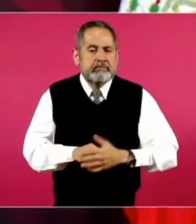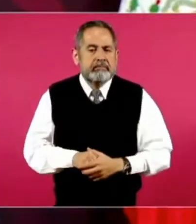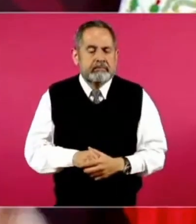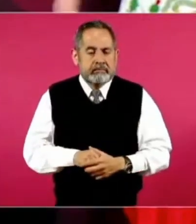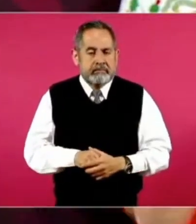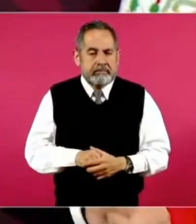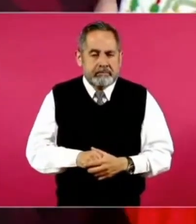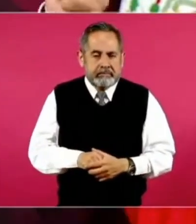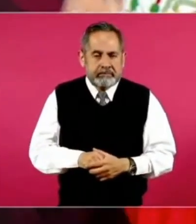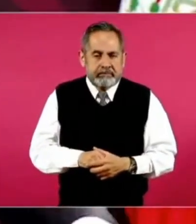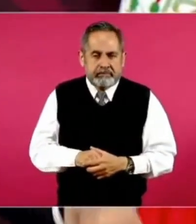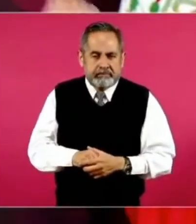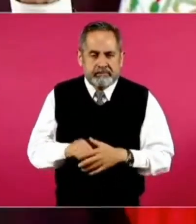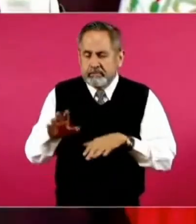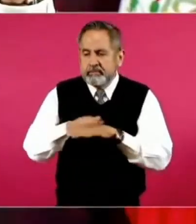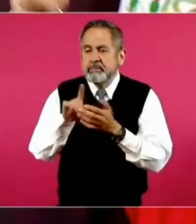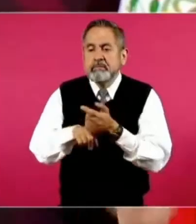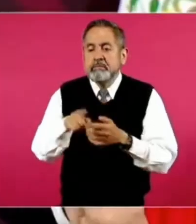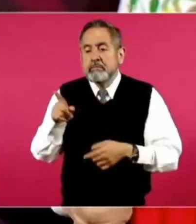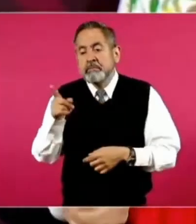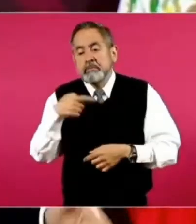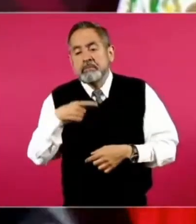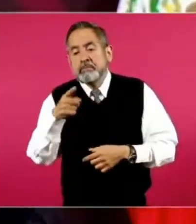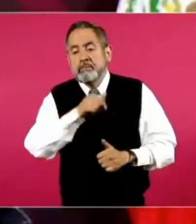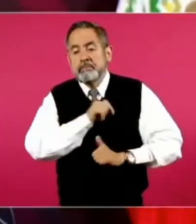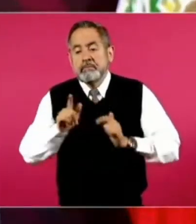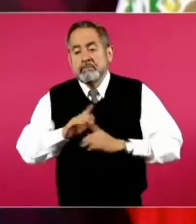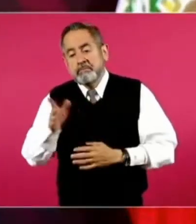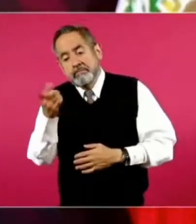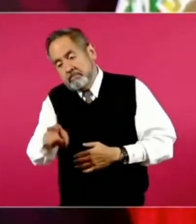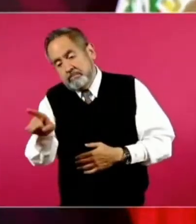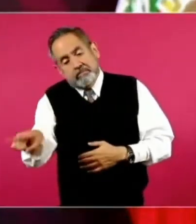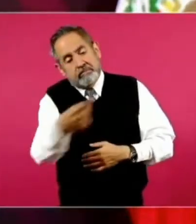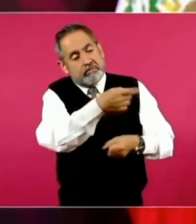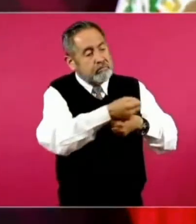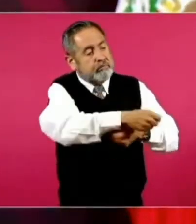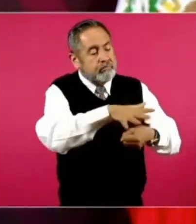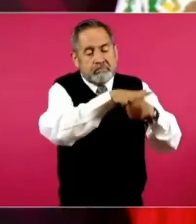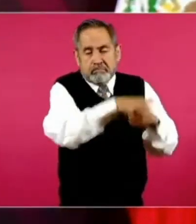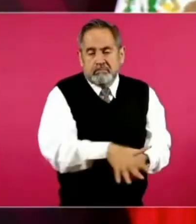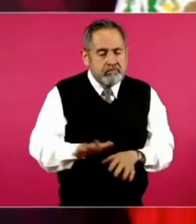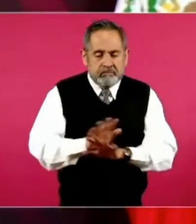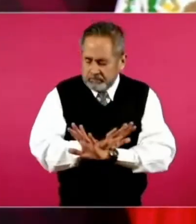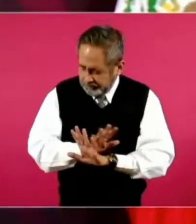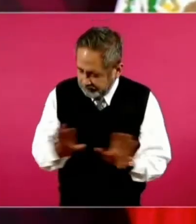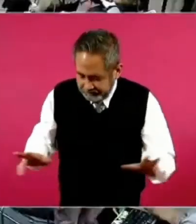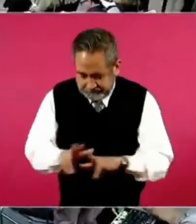que no se utilice el ejército para reprimir al pueblo.